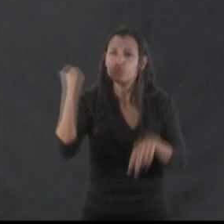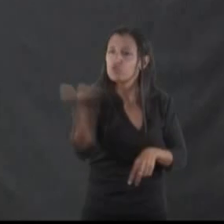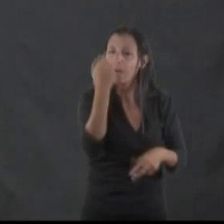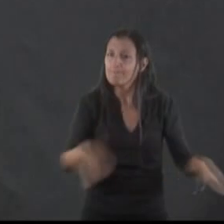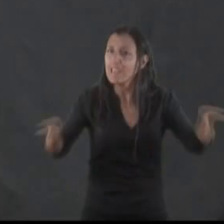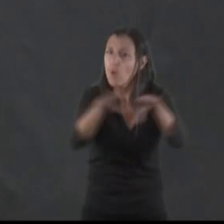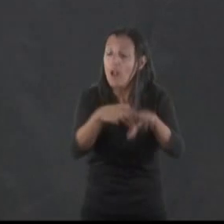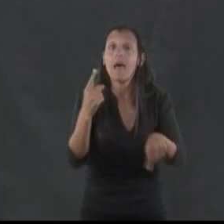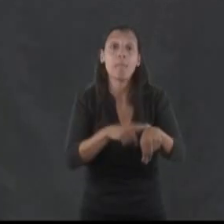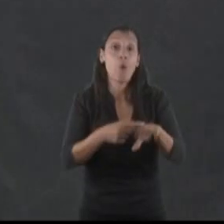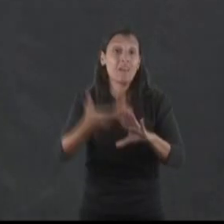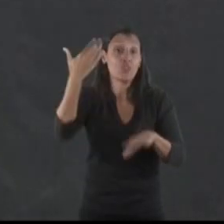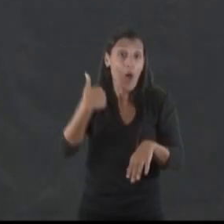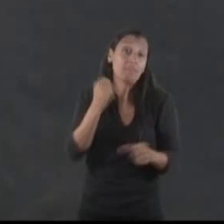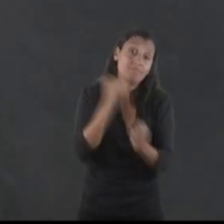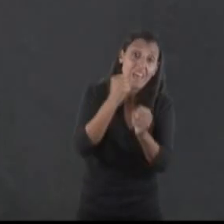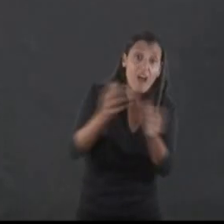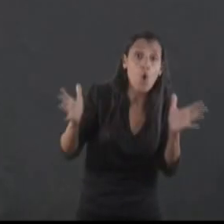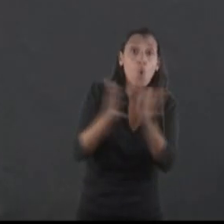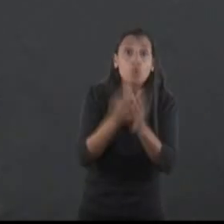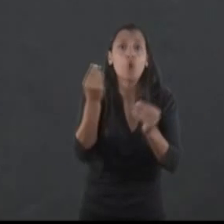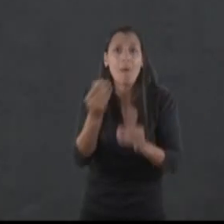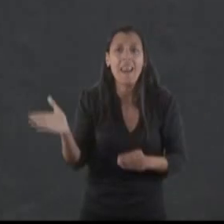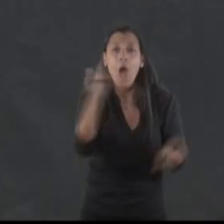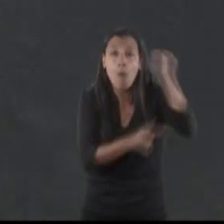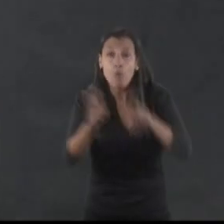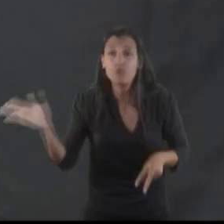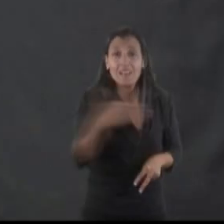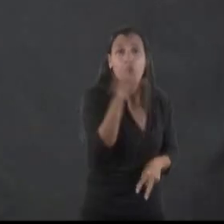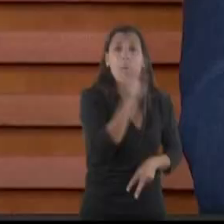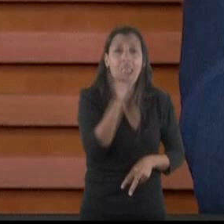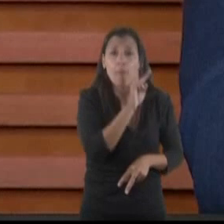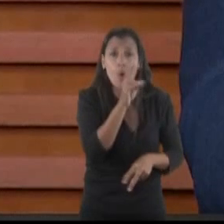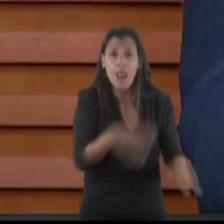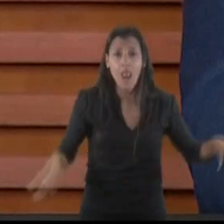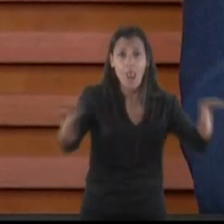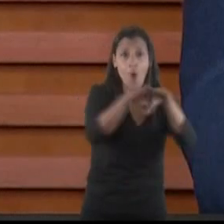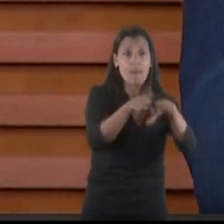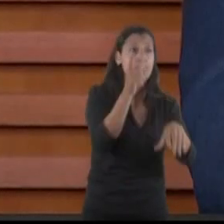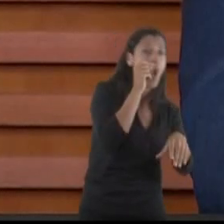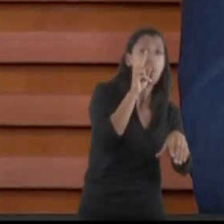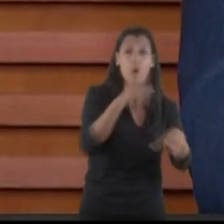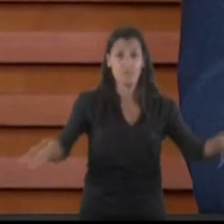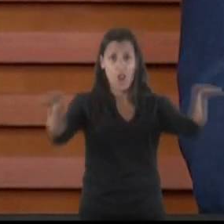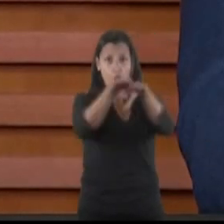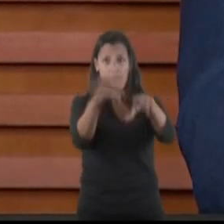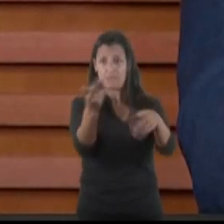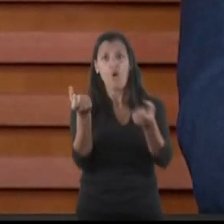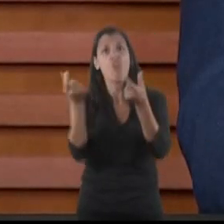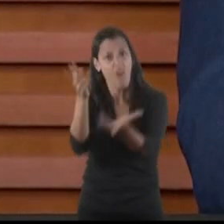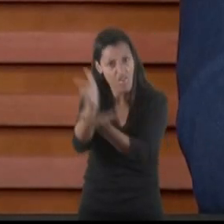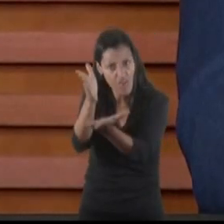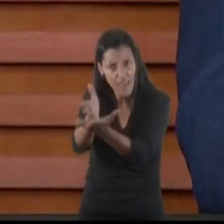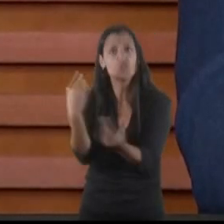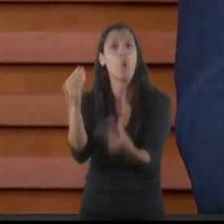cuando le dio o trabajó para igualar a las mujeres a los hombres y darles el derecho al voto a